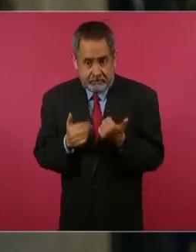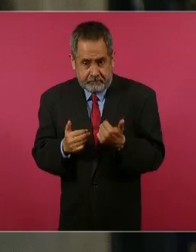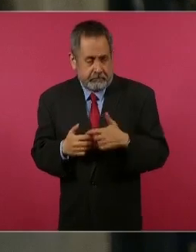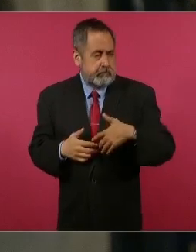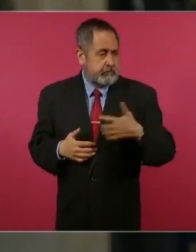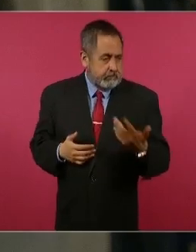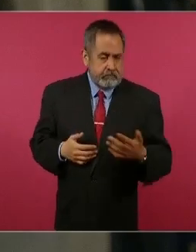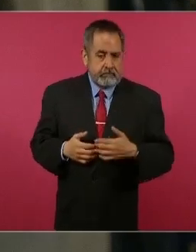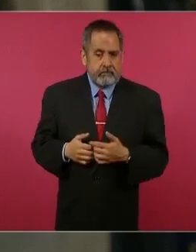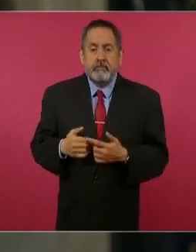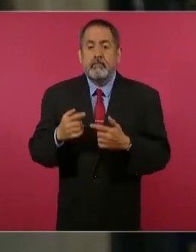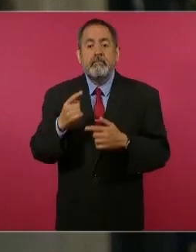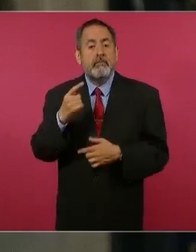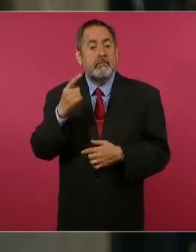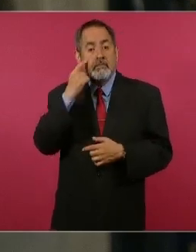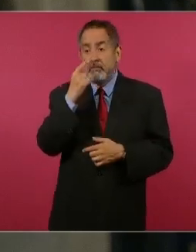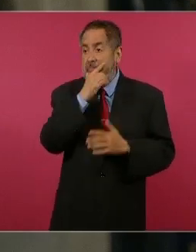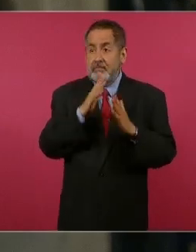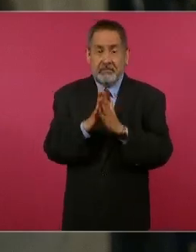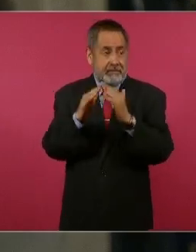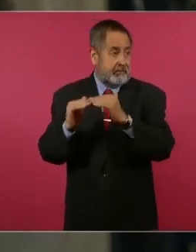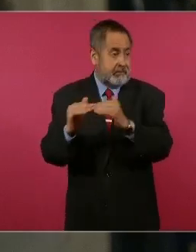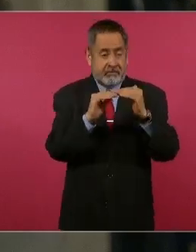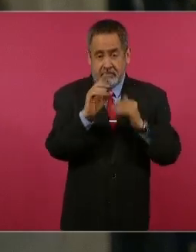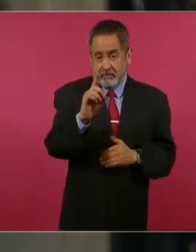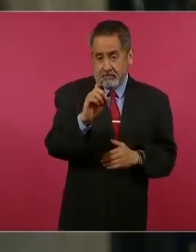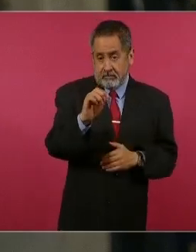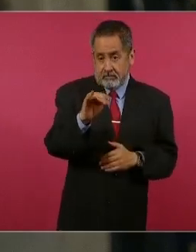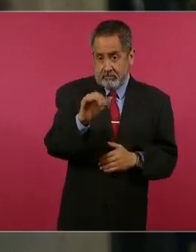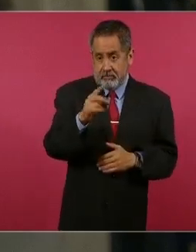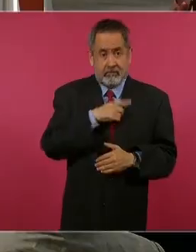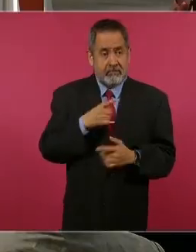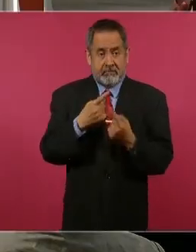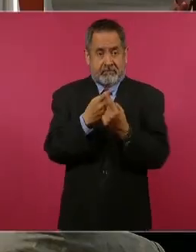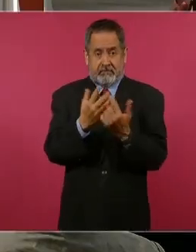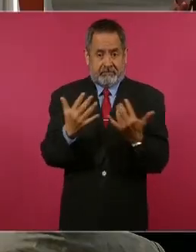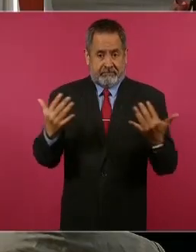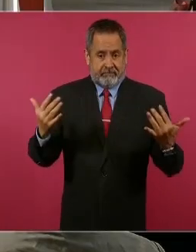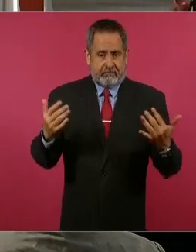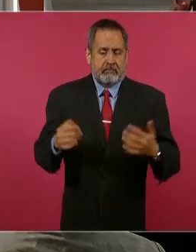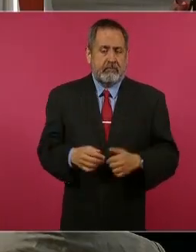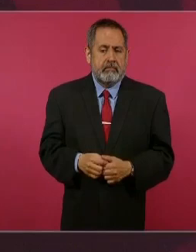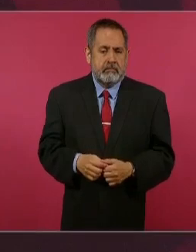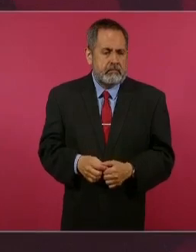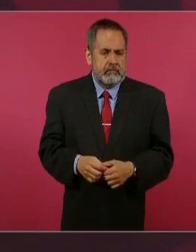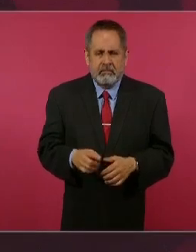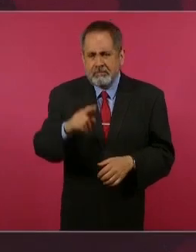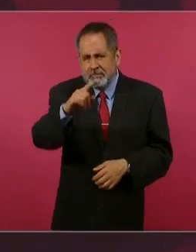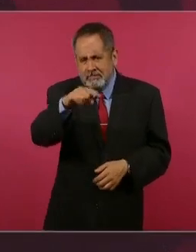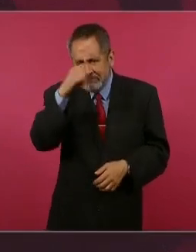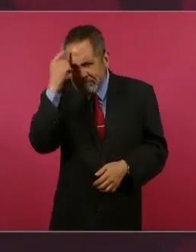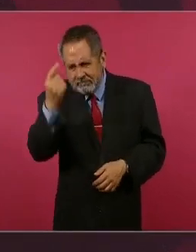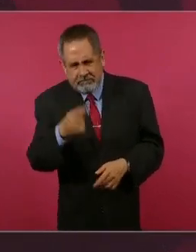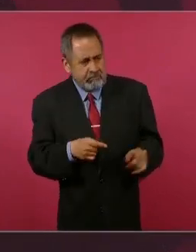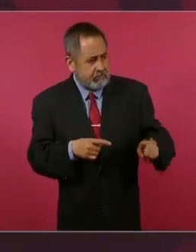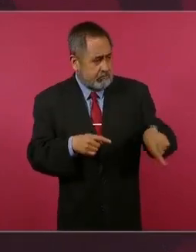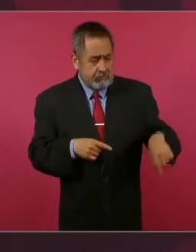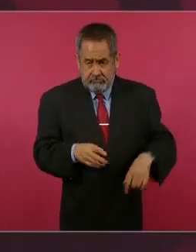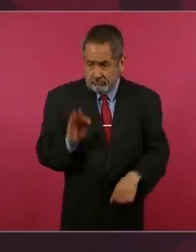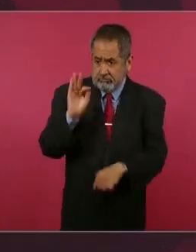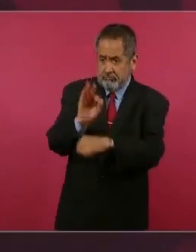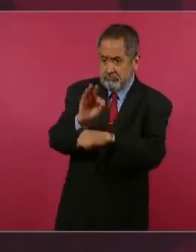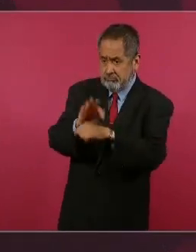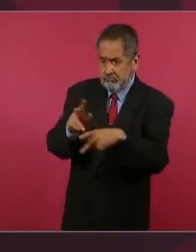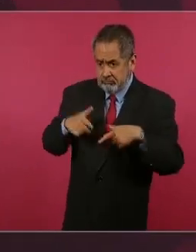que haber y no imposición, ¿cómo se logra eso con una mayoría calificada en un congreso? Pues, defendiendo al pueblo, por ejemplo,